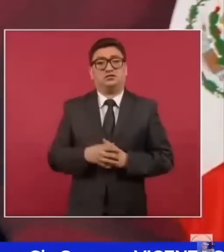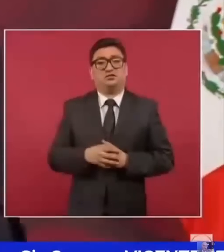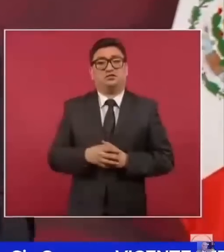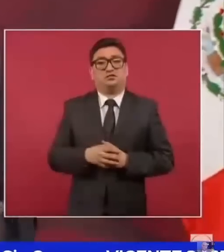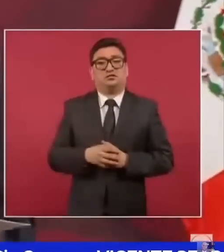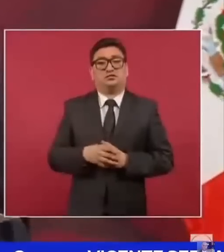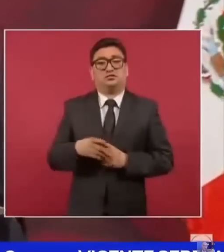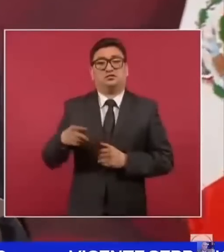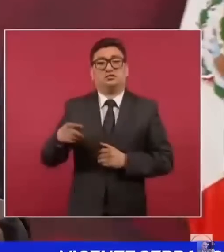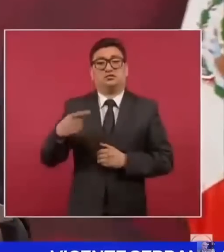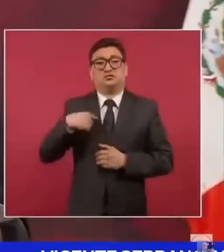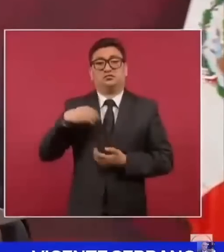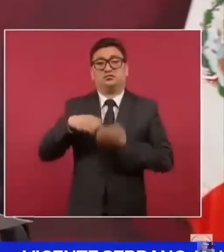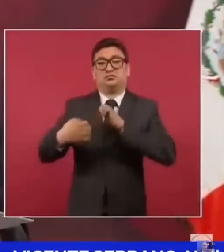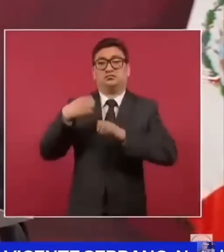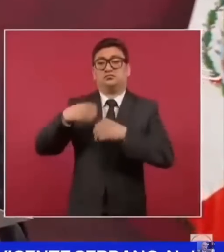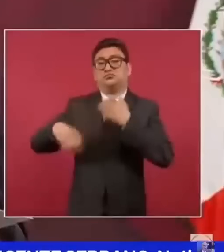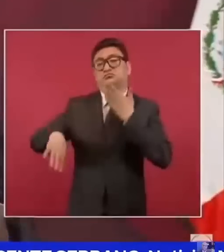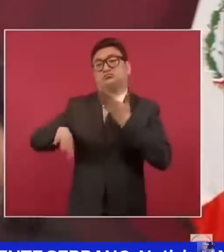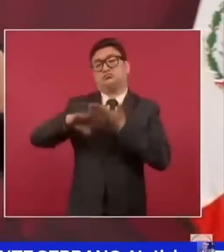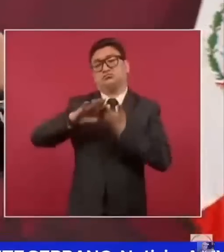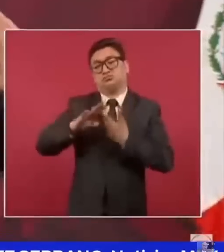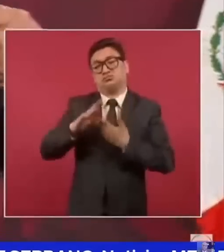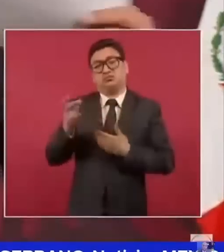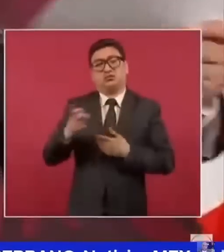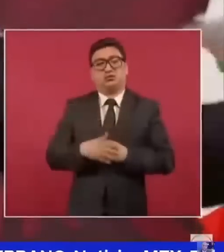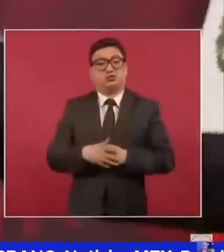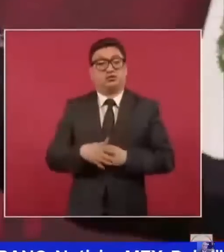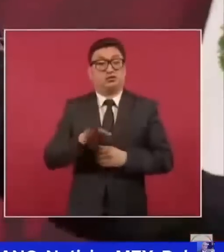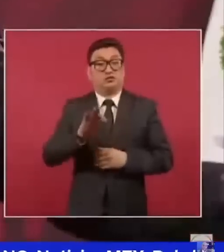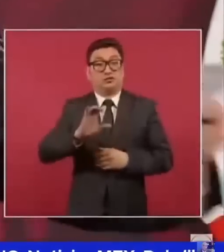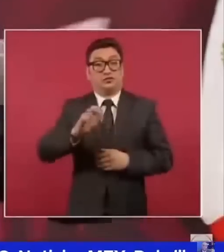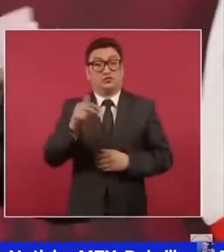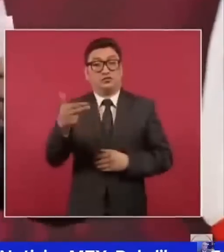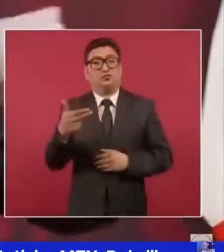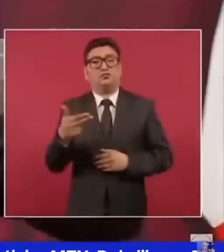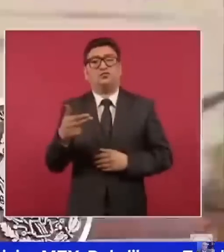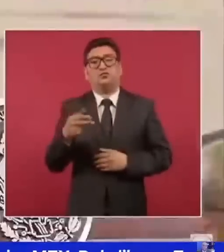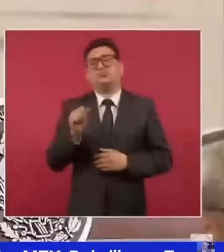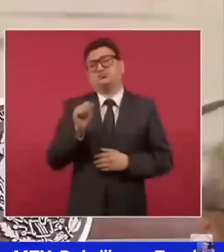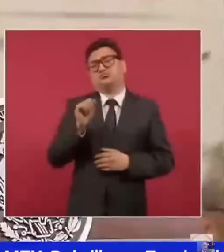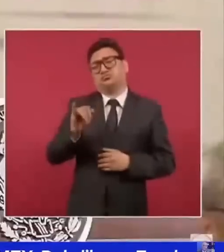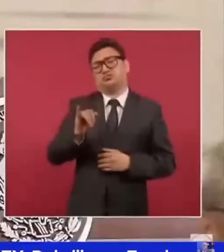son mis adversarios, ¿no? Felipe Calderón. Sí, para